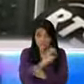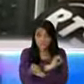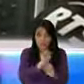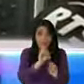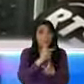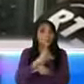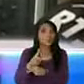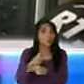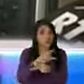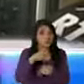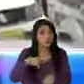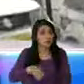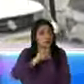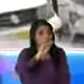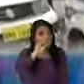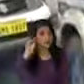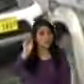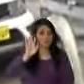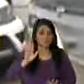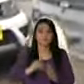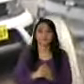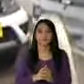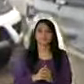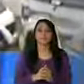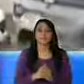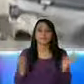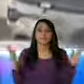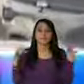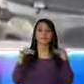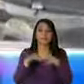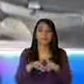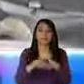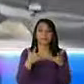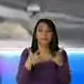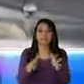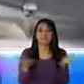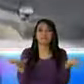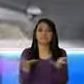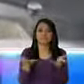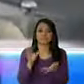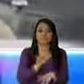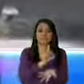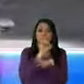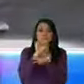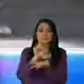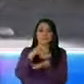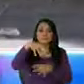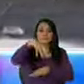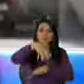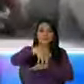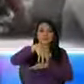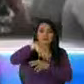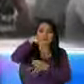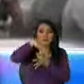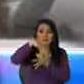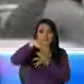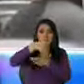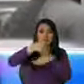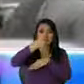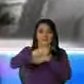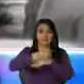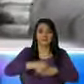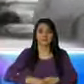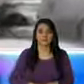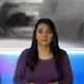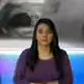Este es el primer aviso. Como un adelanto, la concentración se trasladó luego a la Delegación Provincial Electoral del Guayas.